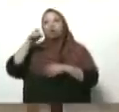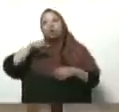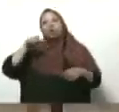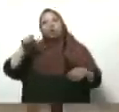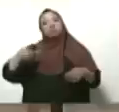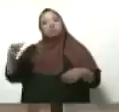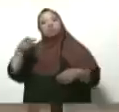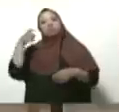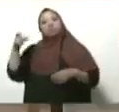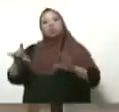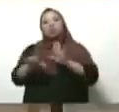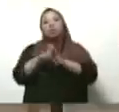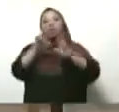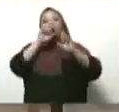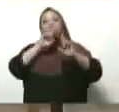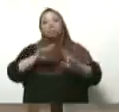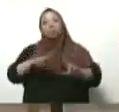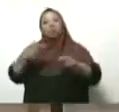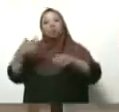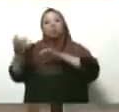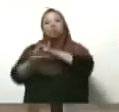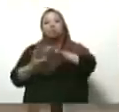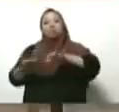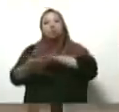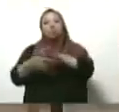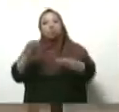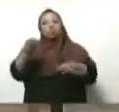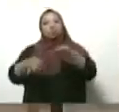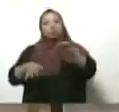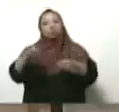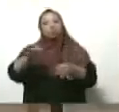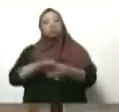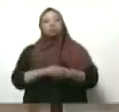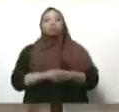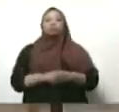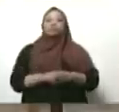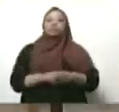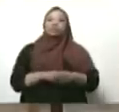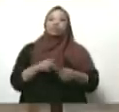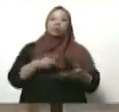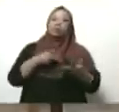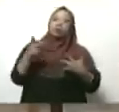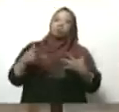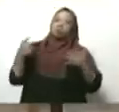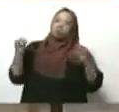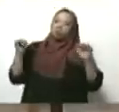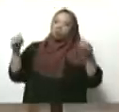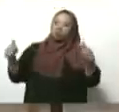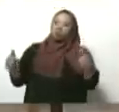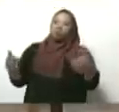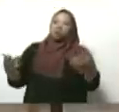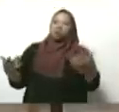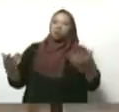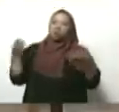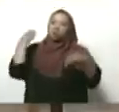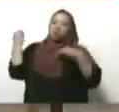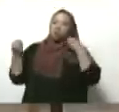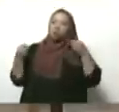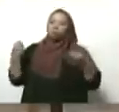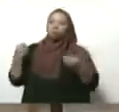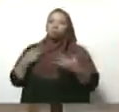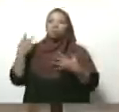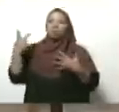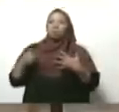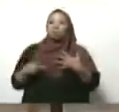acuden en busca de respuestas a su problema jurídico este es un plan de abordaje donde sean